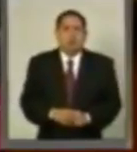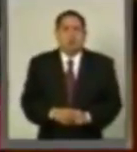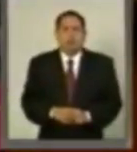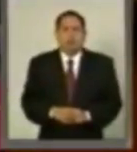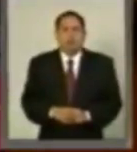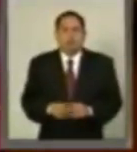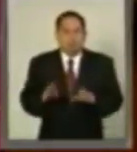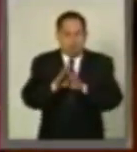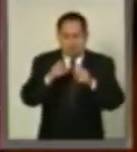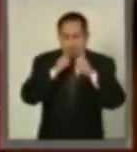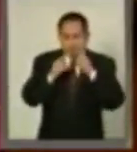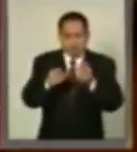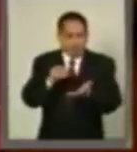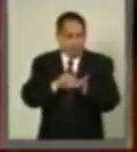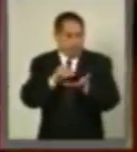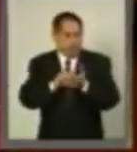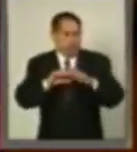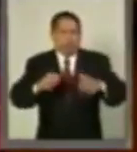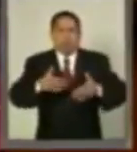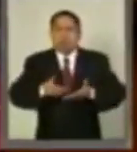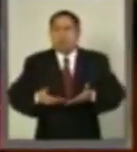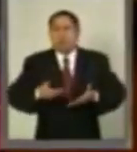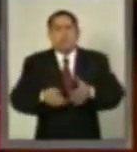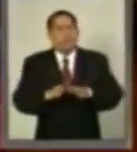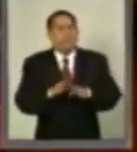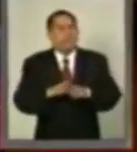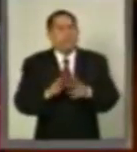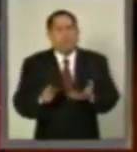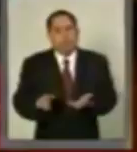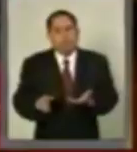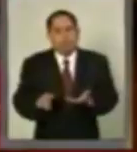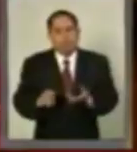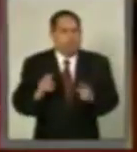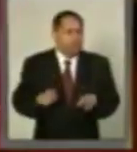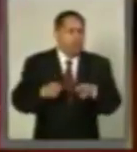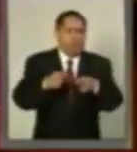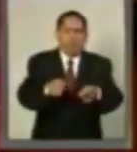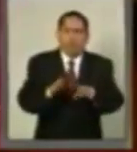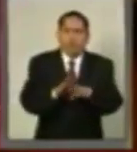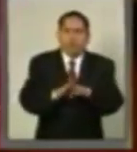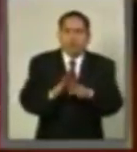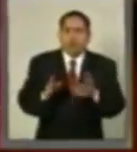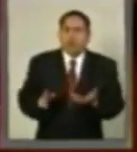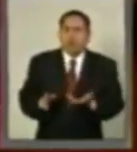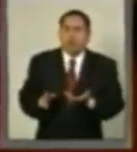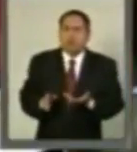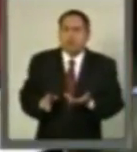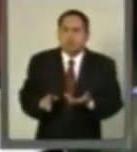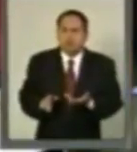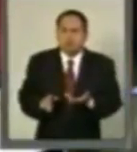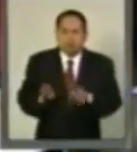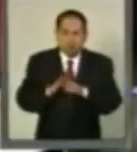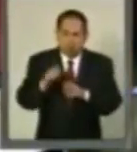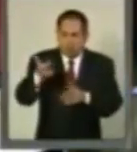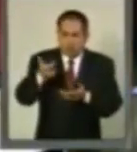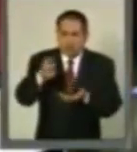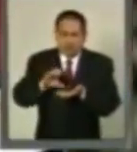Y hoy estamos en este proceso ya de entrega de